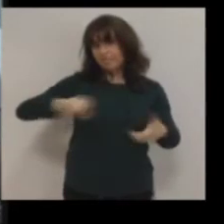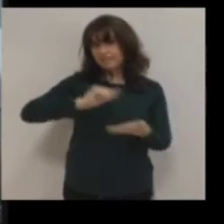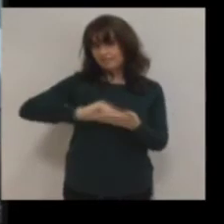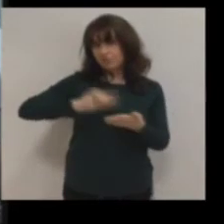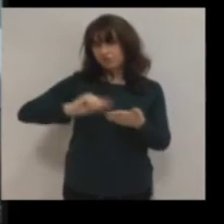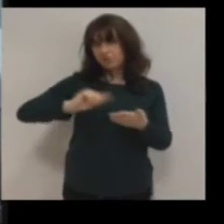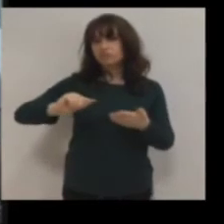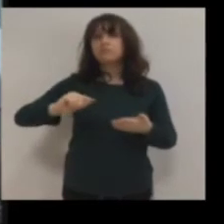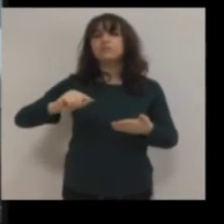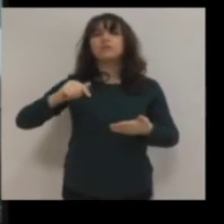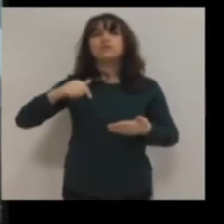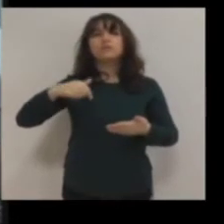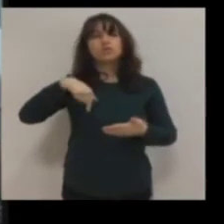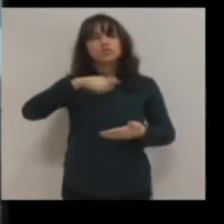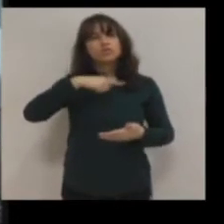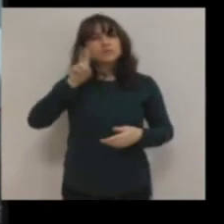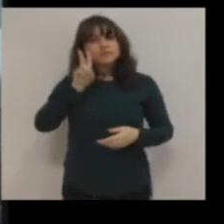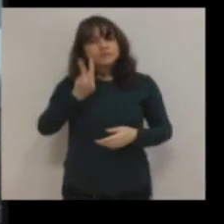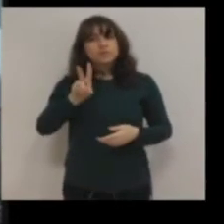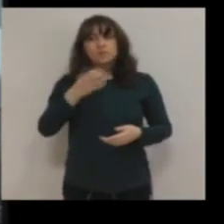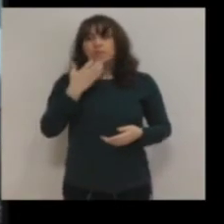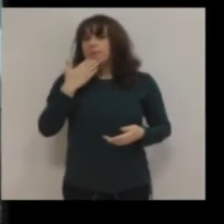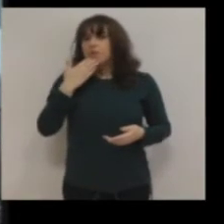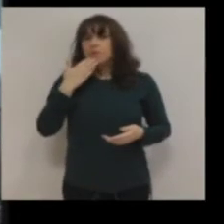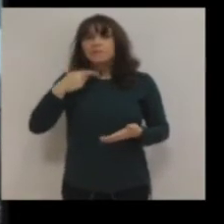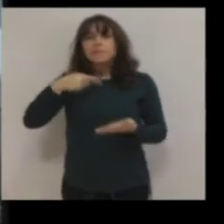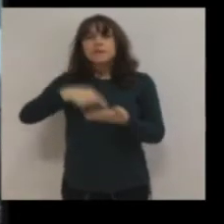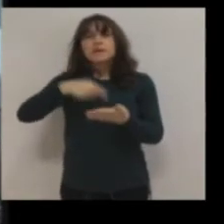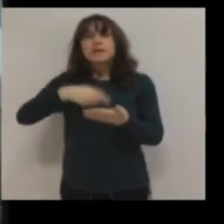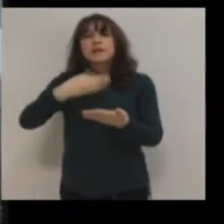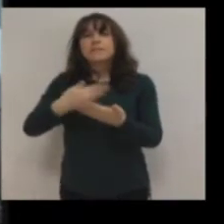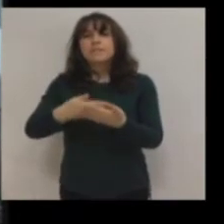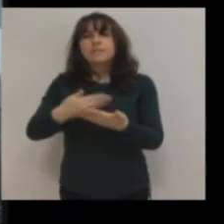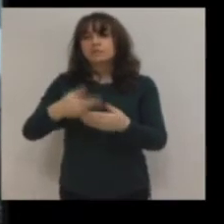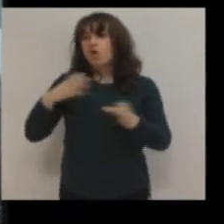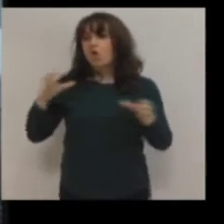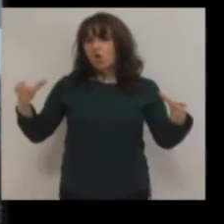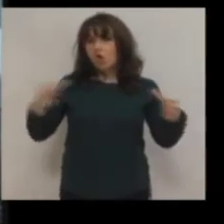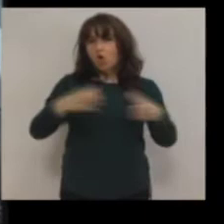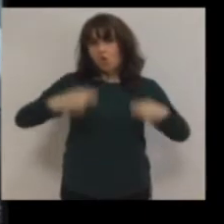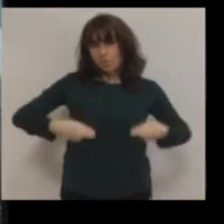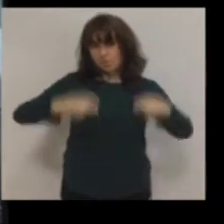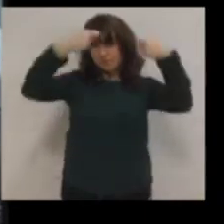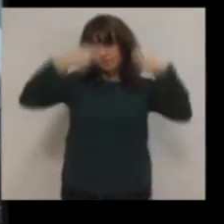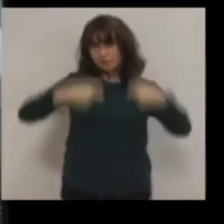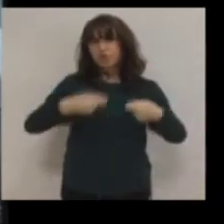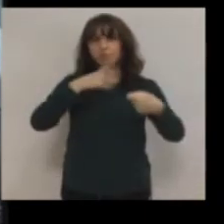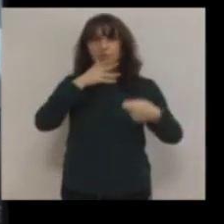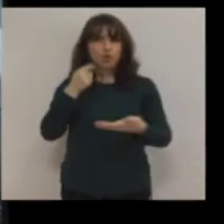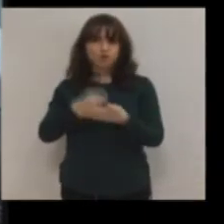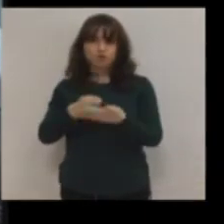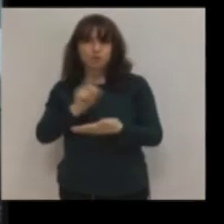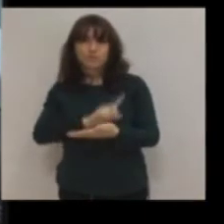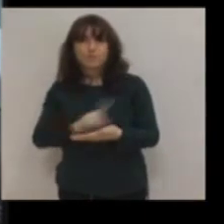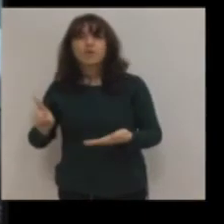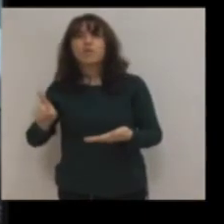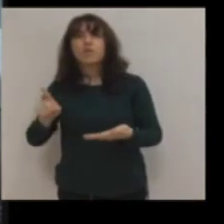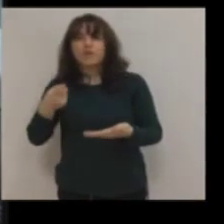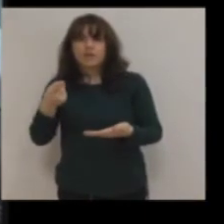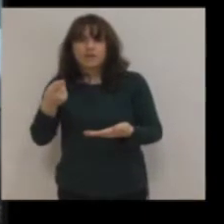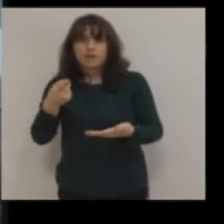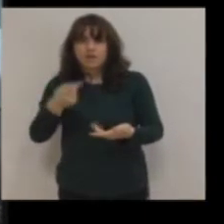de ver, por ejemplo, reclamaciones de comunidades de propietarios por impago de las